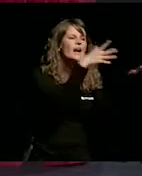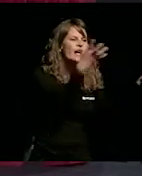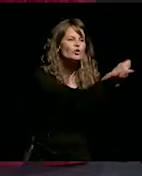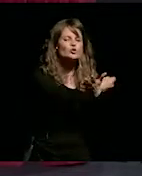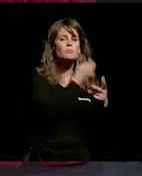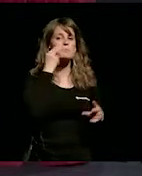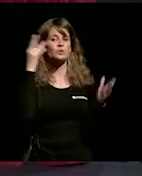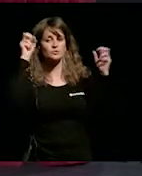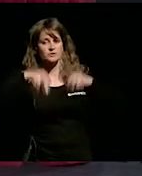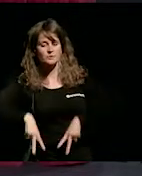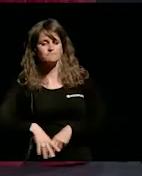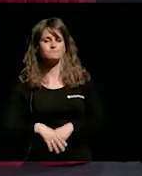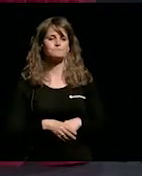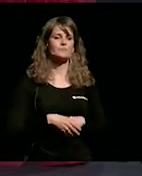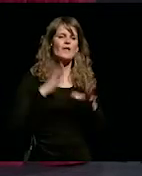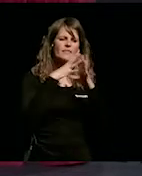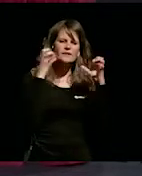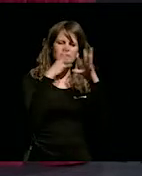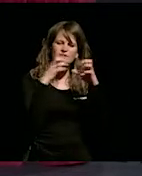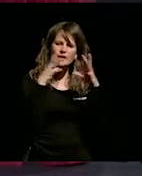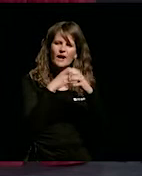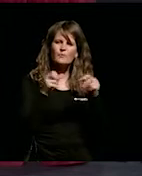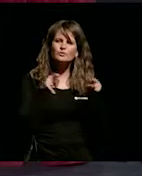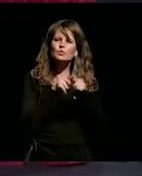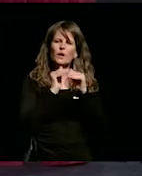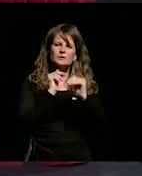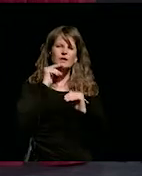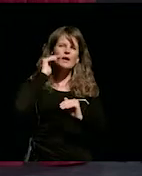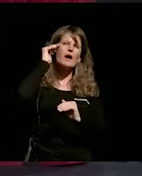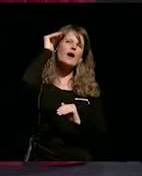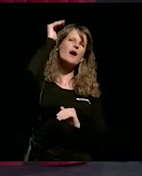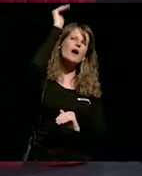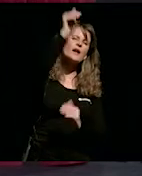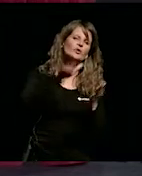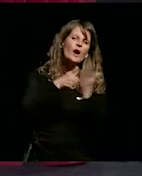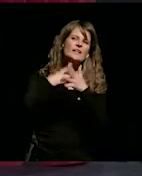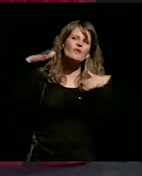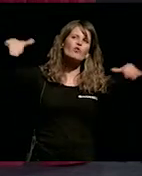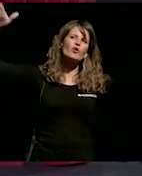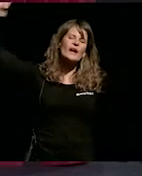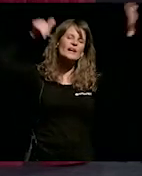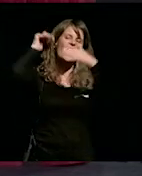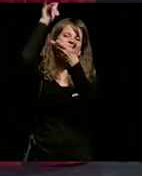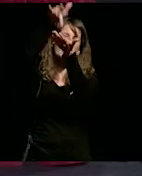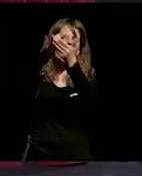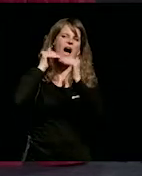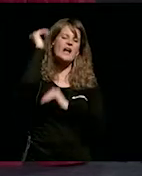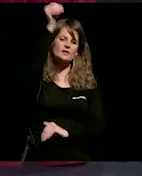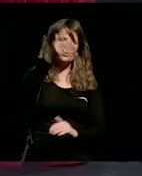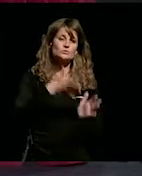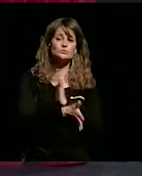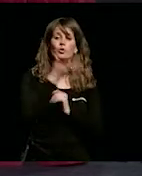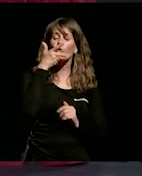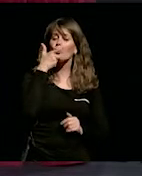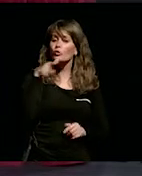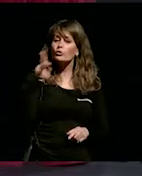sin miedos, y deseamos elevarnos muy alto, que el vuelo llegue a lo más alto. Conozco